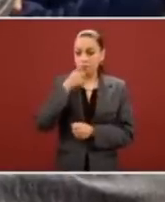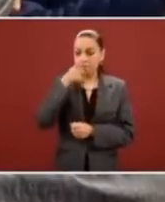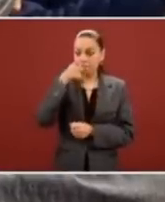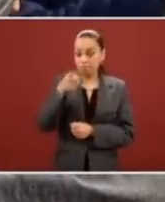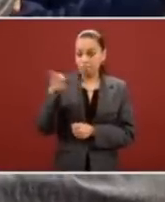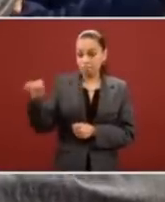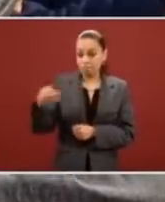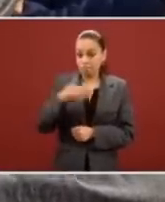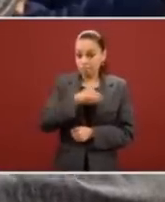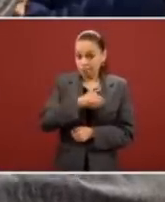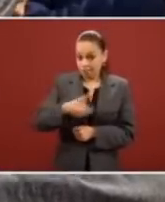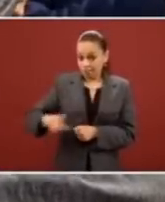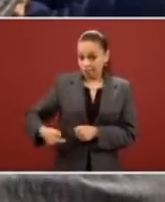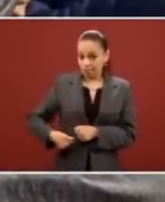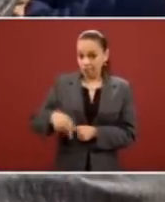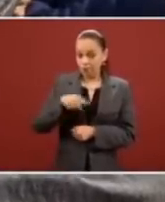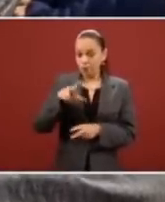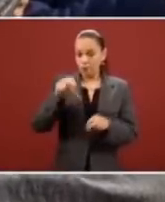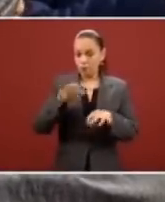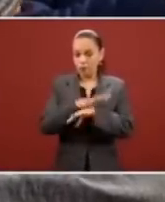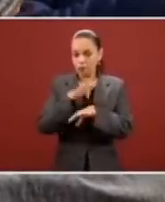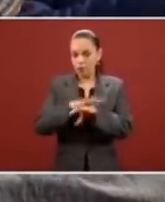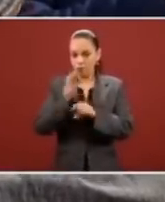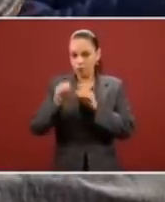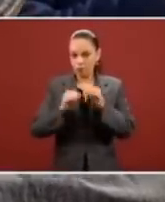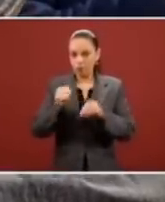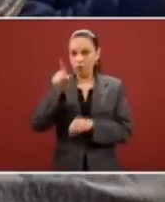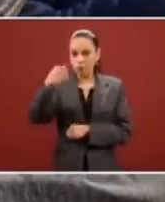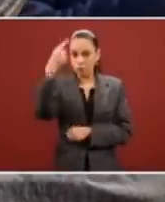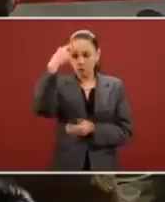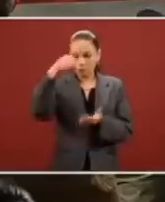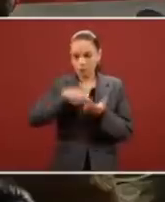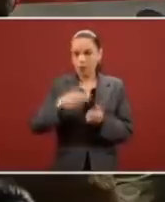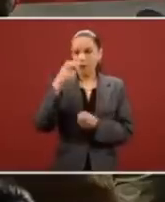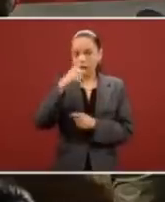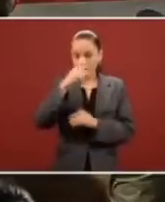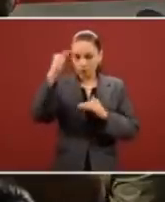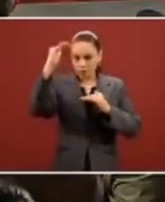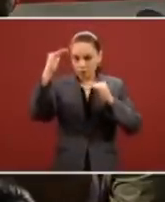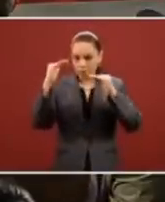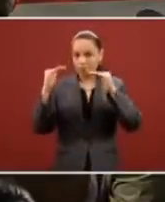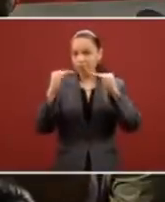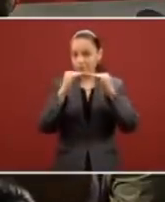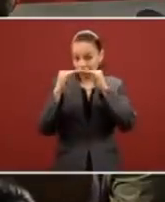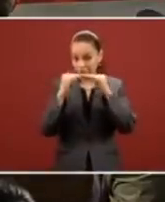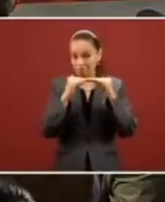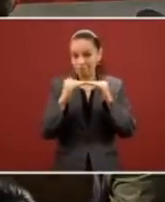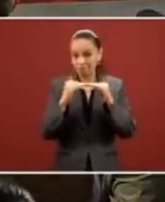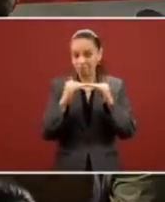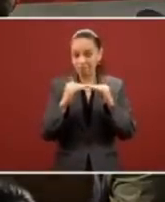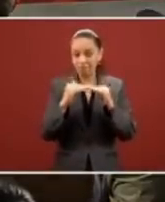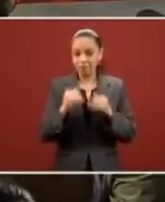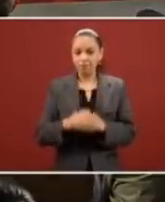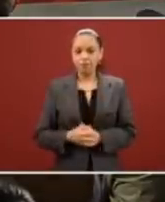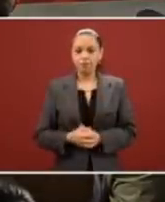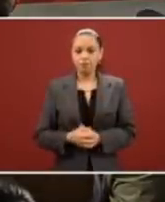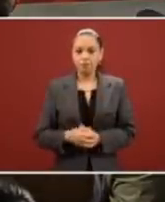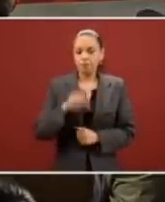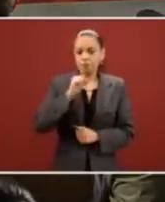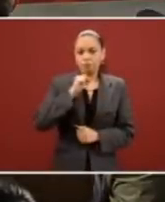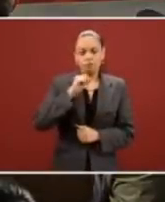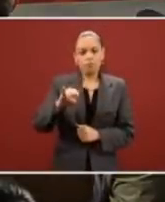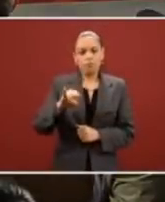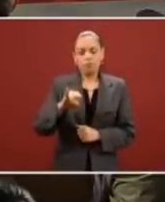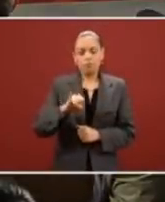se le modificaba una coma. ¿Cree usted que es una posición democrática esta? Sí, es una postura democrática.